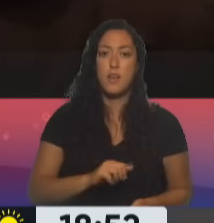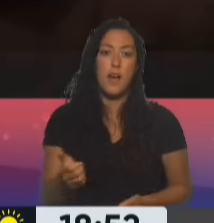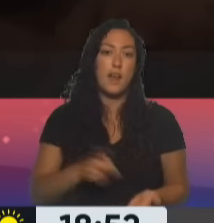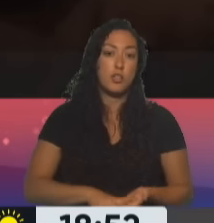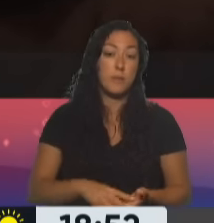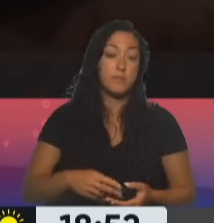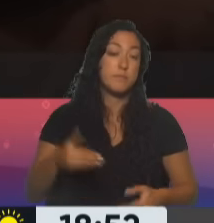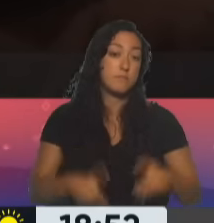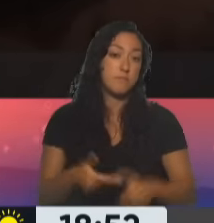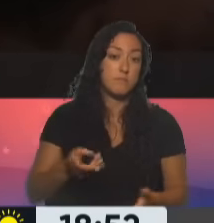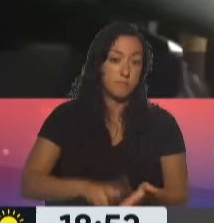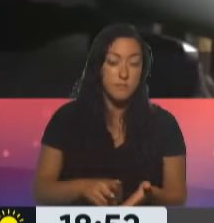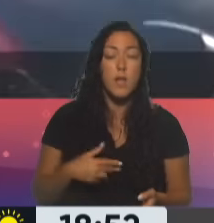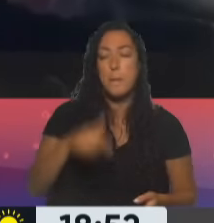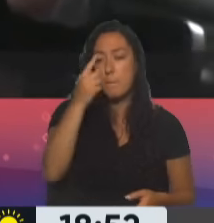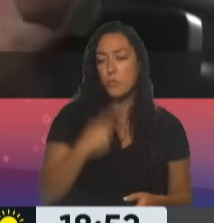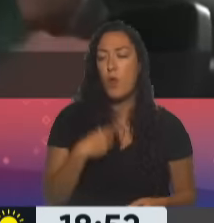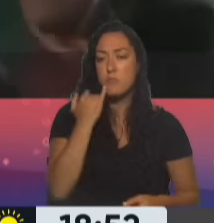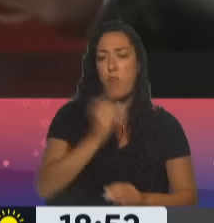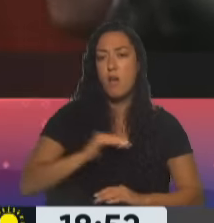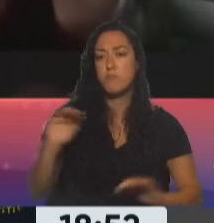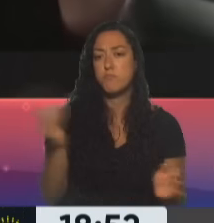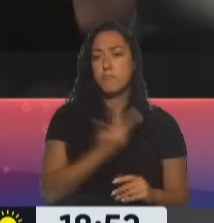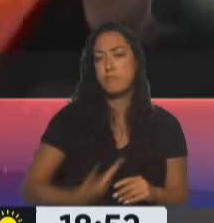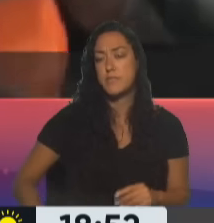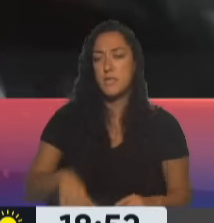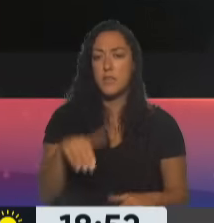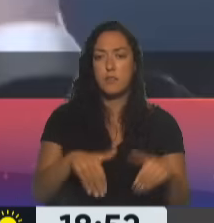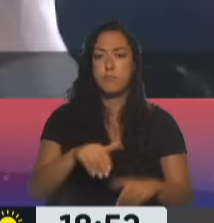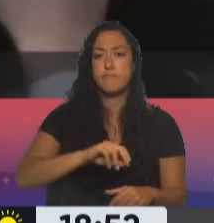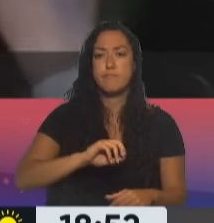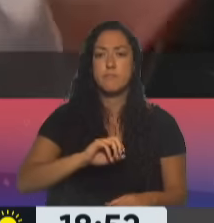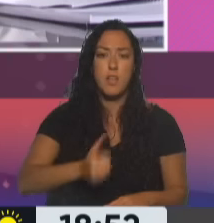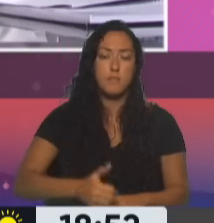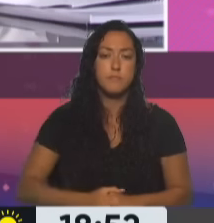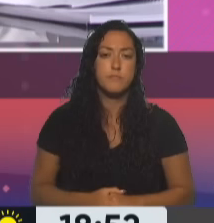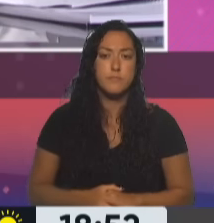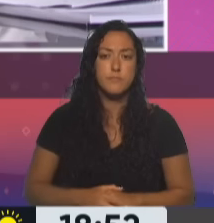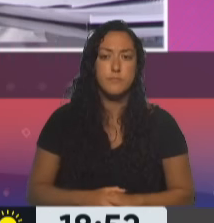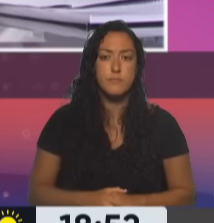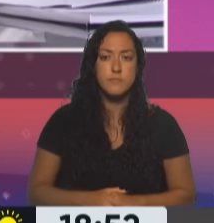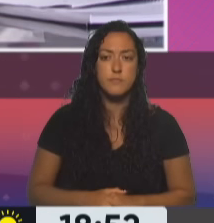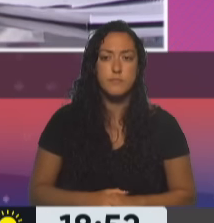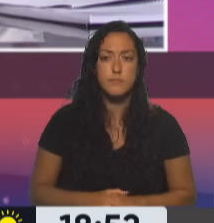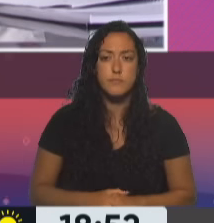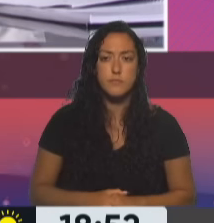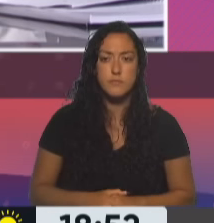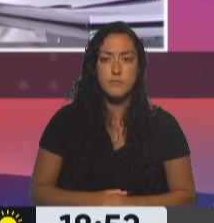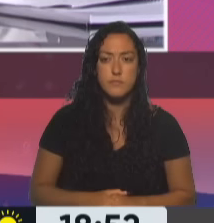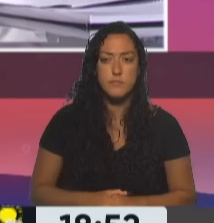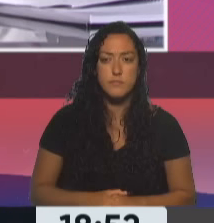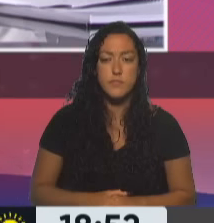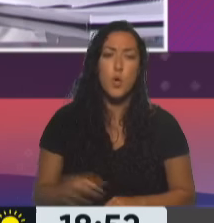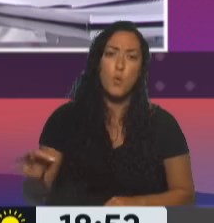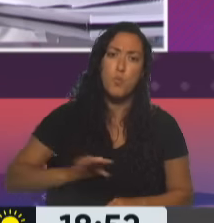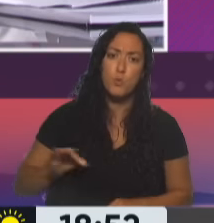en Portugal, que ya cuenta con presidente electo en el balotaje. Nuria. A ver, Seguro, como vos decías, ganó después de